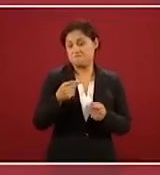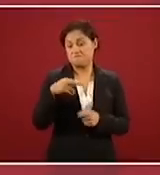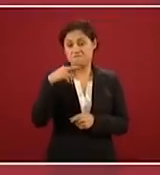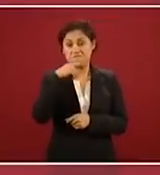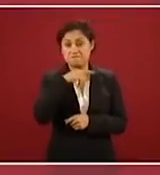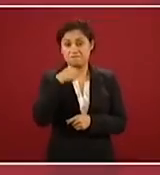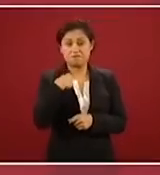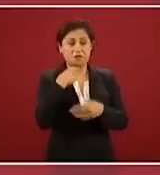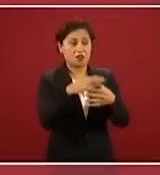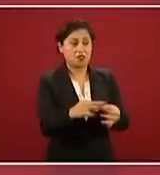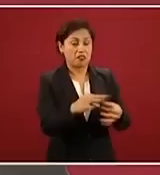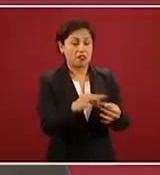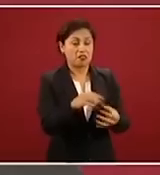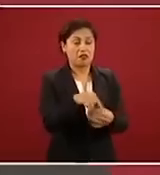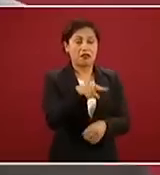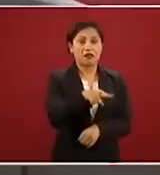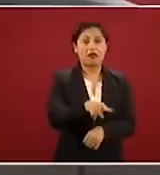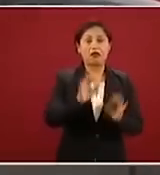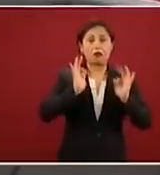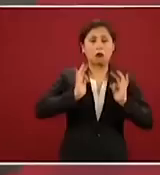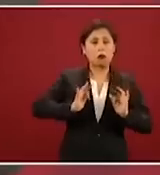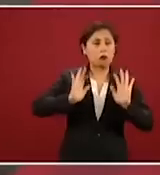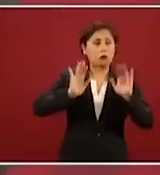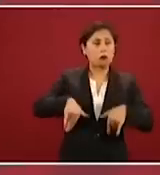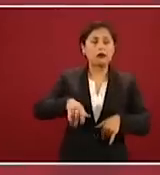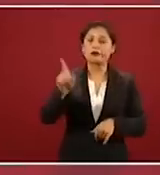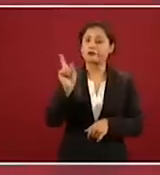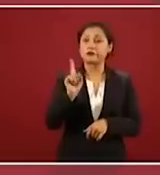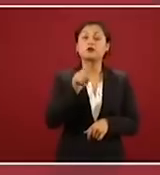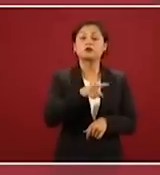convencerlos, y yo creo que no quedó tan